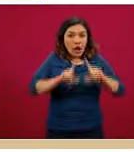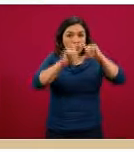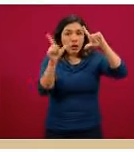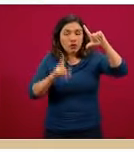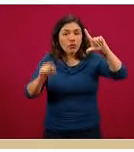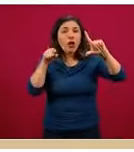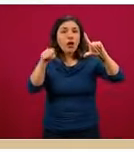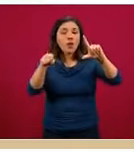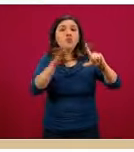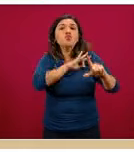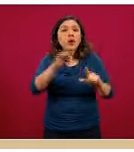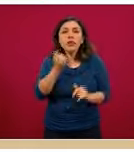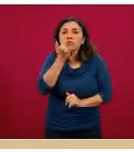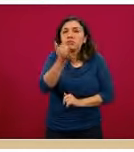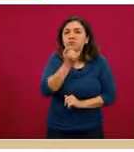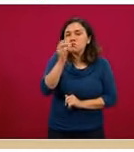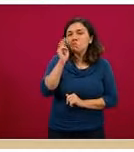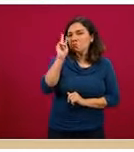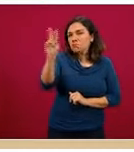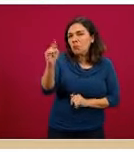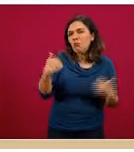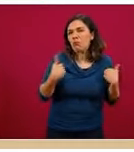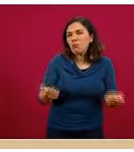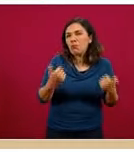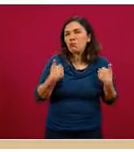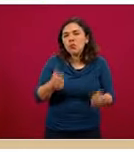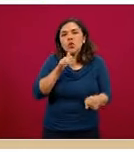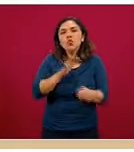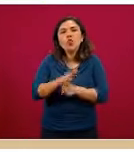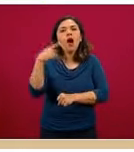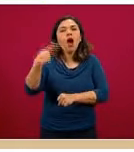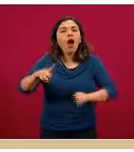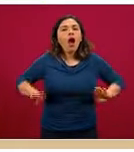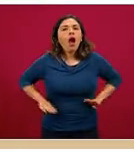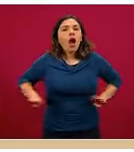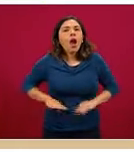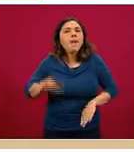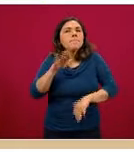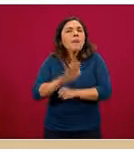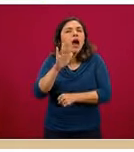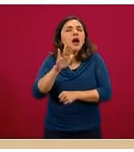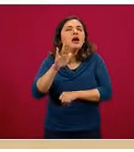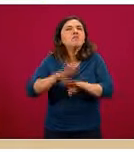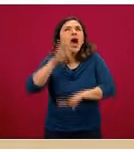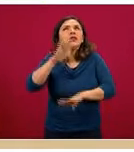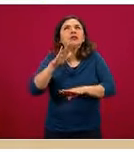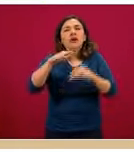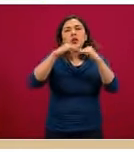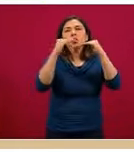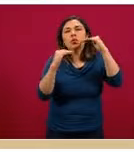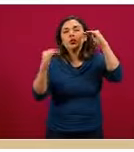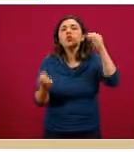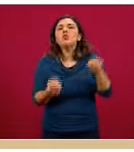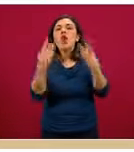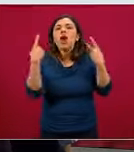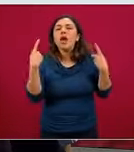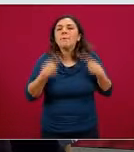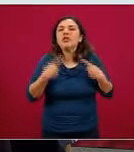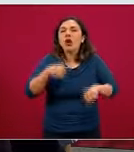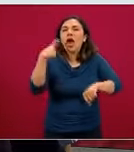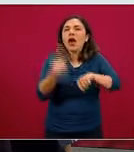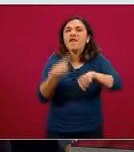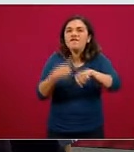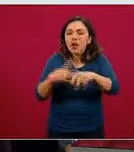por lo tanto nos permite también observar cuáles han sido las tendencias de la carga de enfermedad, es decir, de la cantidad